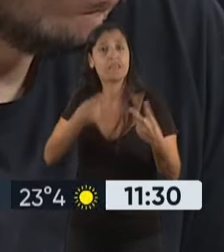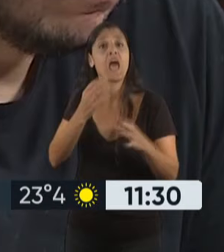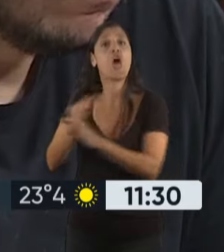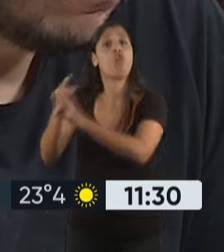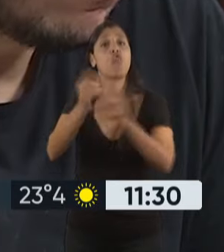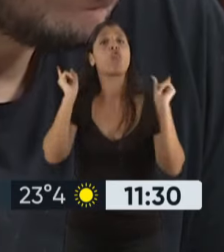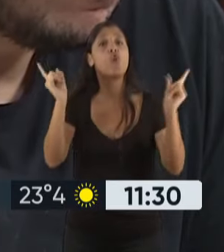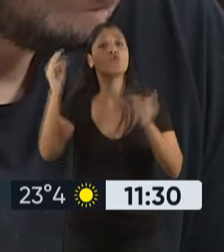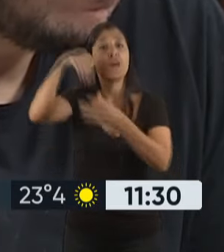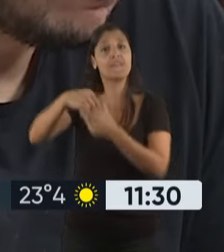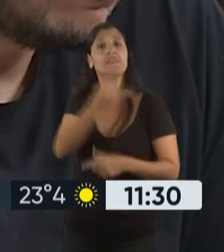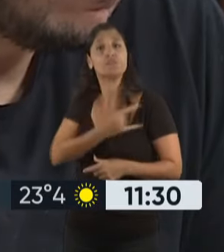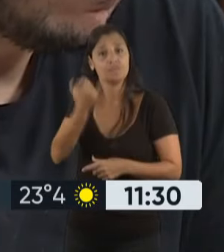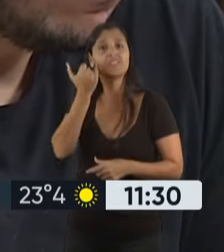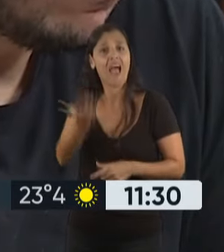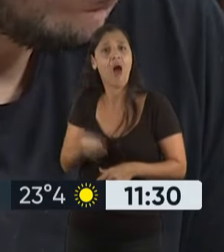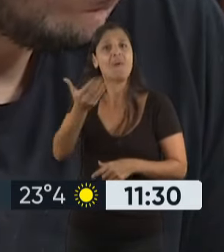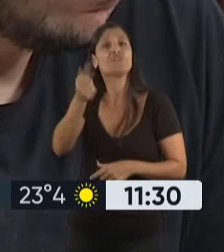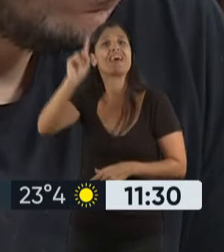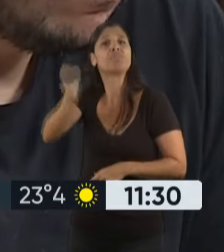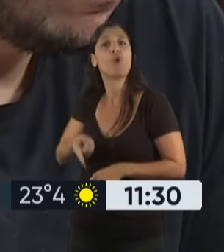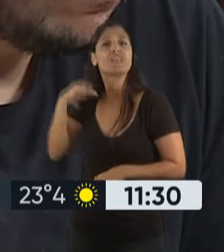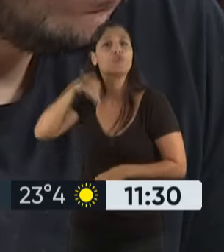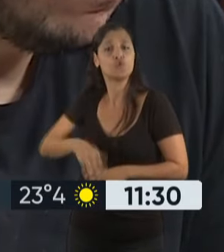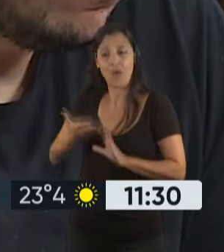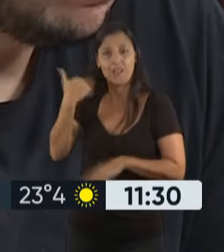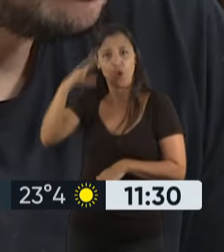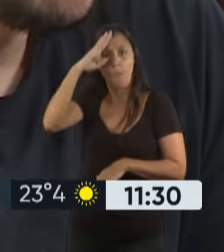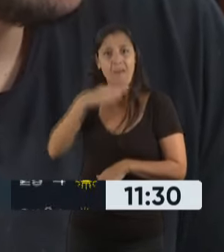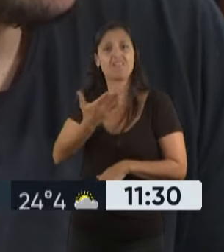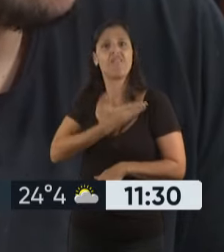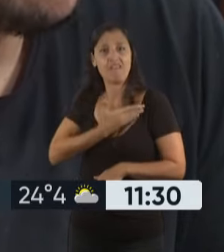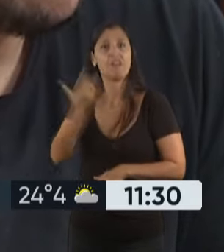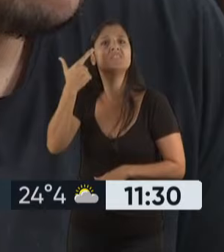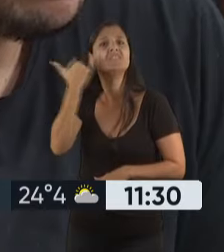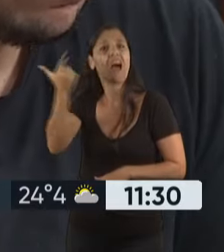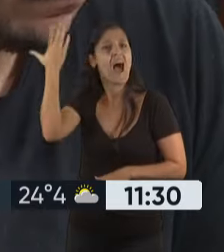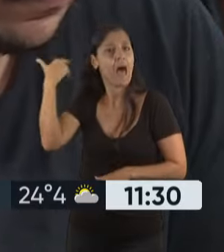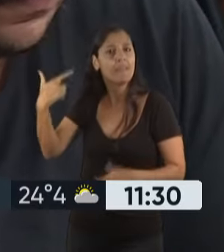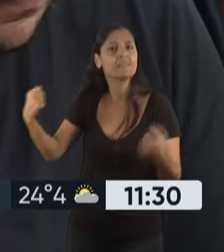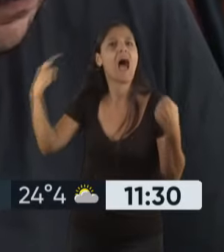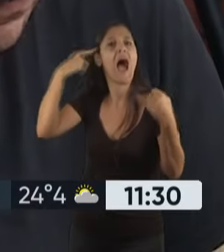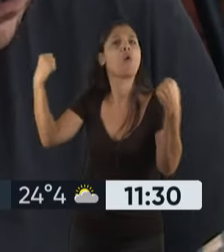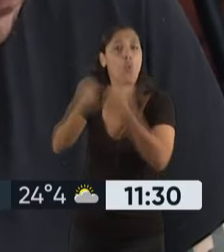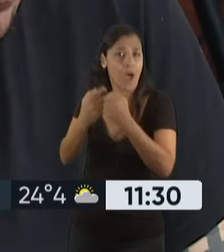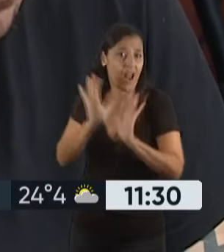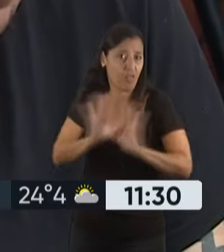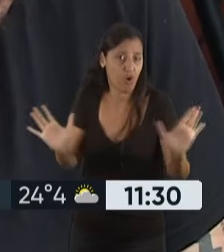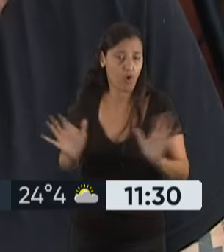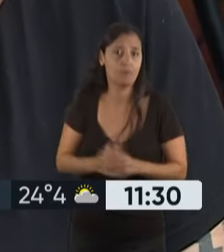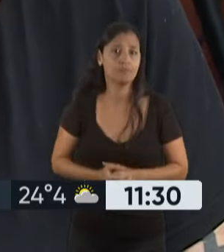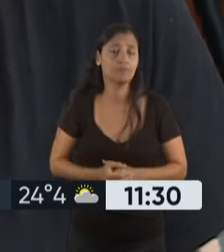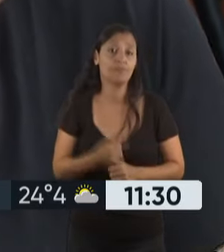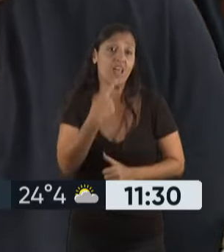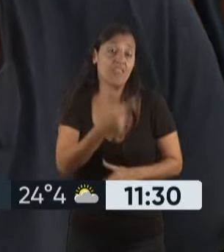universitarios han recibido un aumento del 6% durante el mes de febrero y tenían acordado según eh la